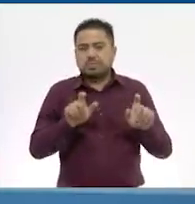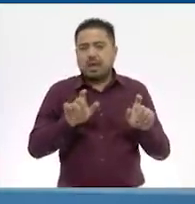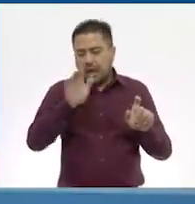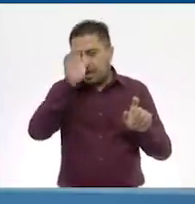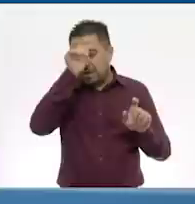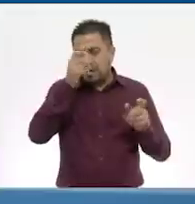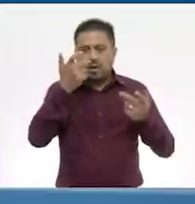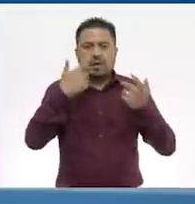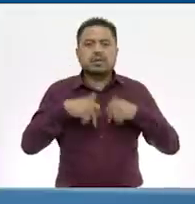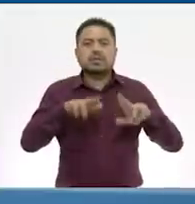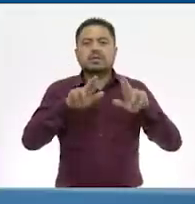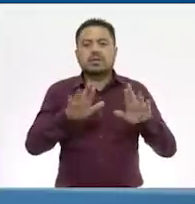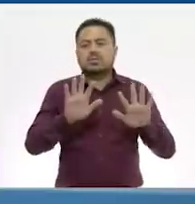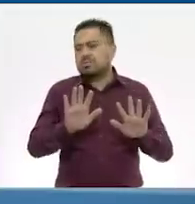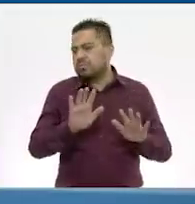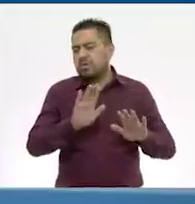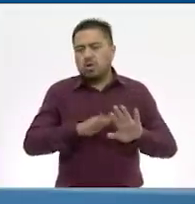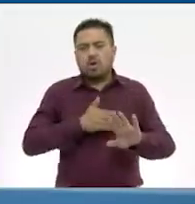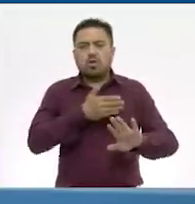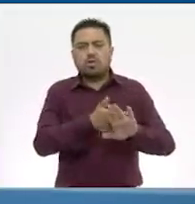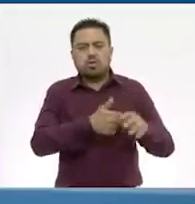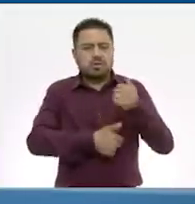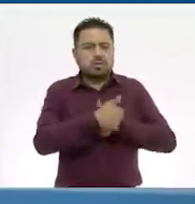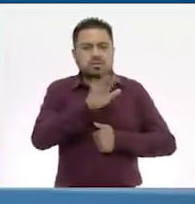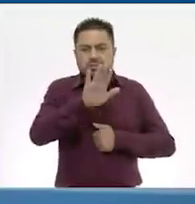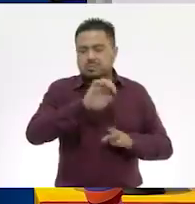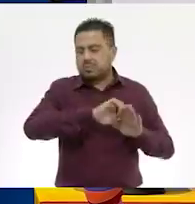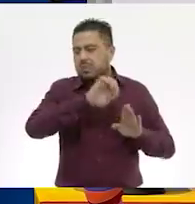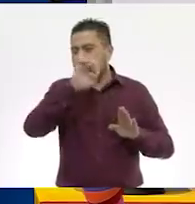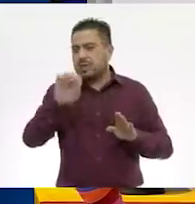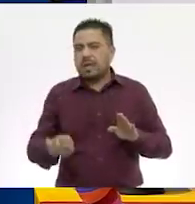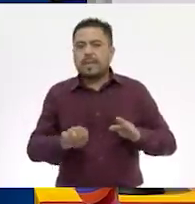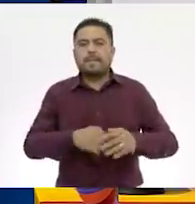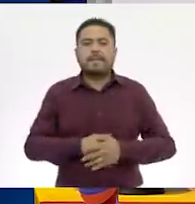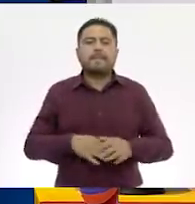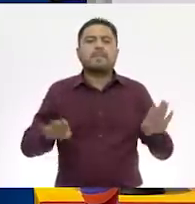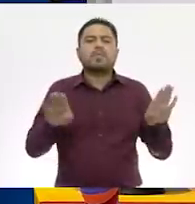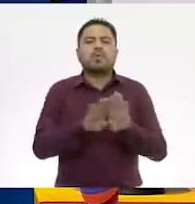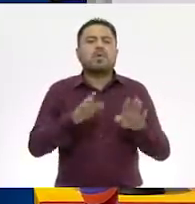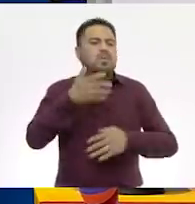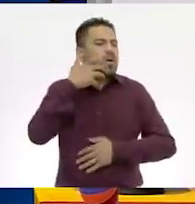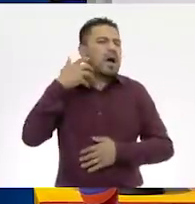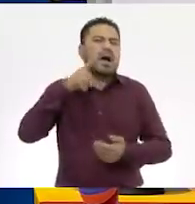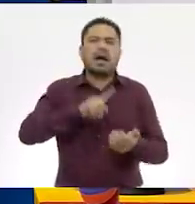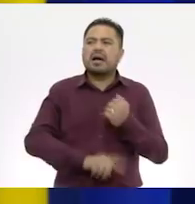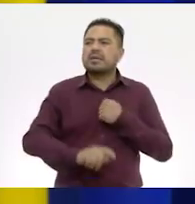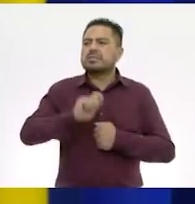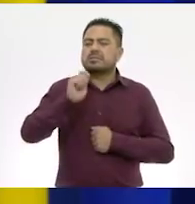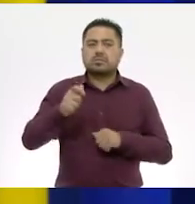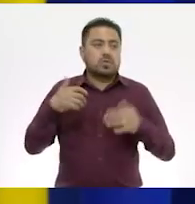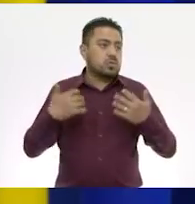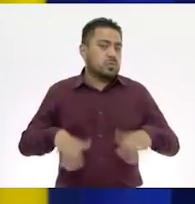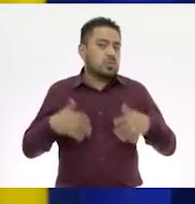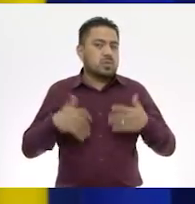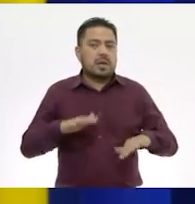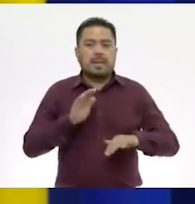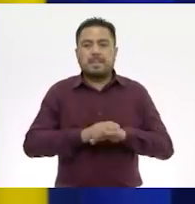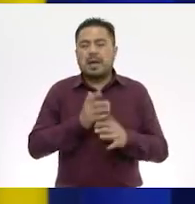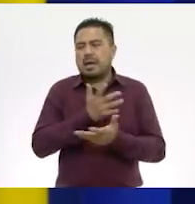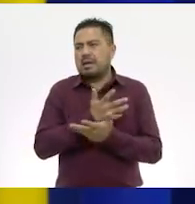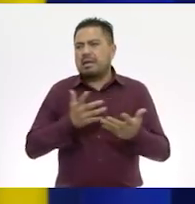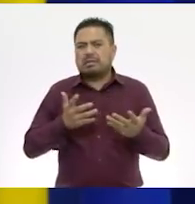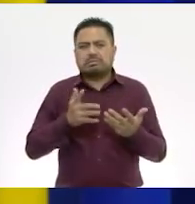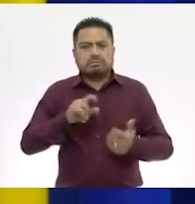a lo que representan, o sea, lo contrario. Por ejemplo, ¿cómo son los leones? Uy, grandes